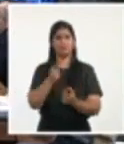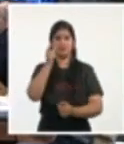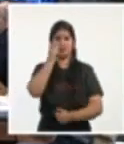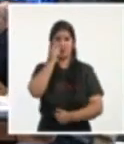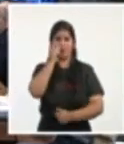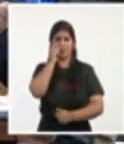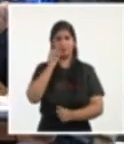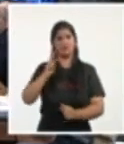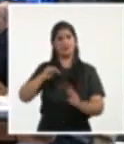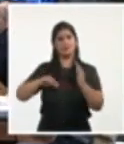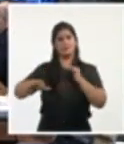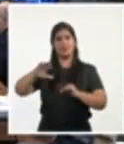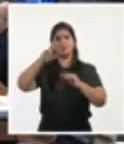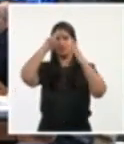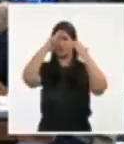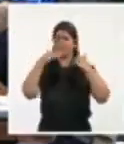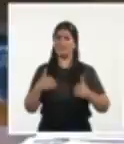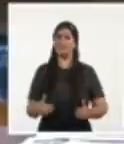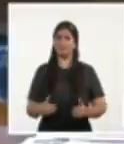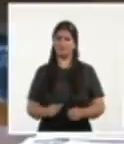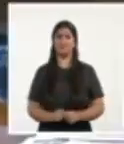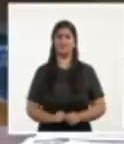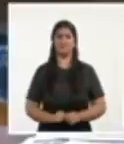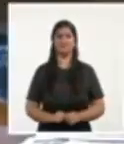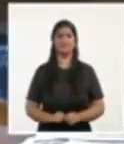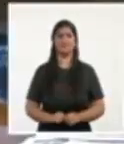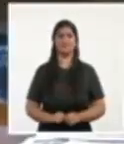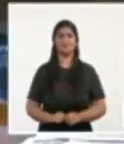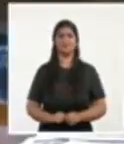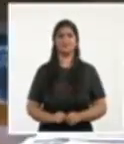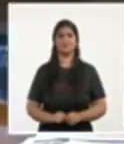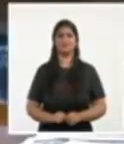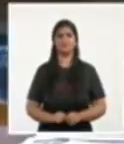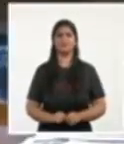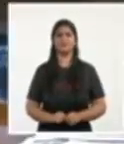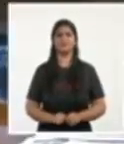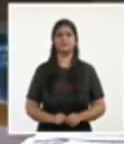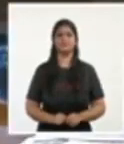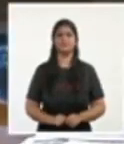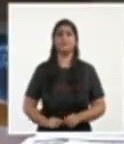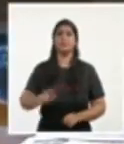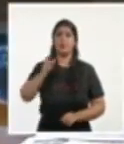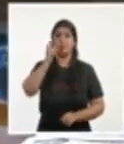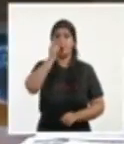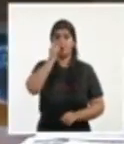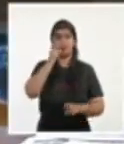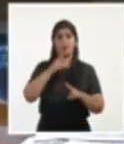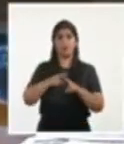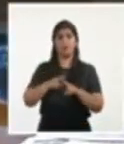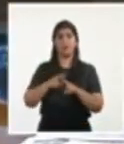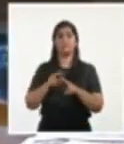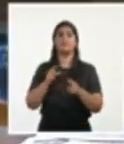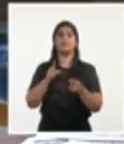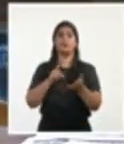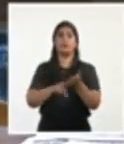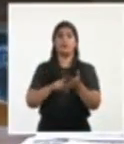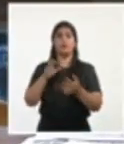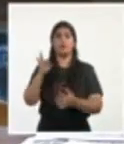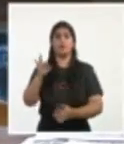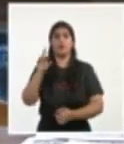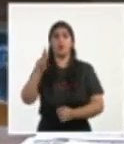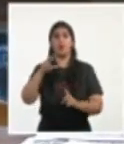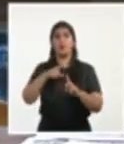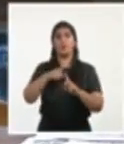vive el país. Adelante, por tanto. Gracias, presidente, y muy buenos días a todo nuestro